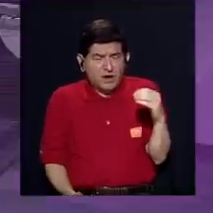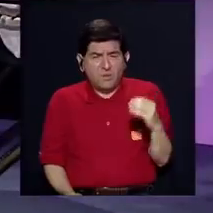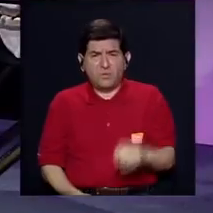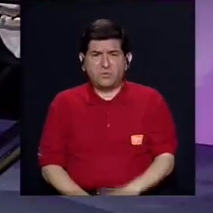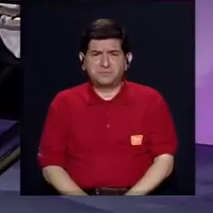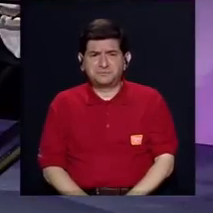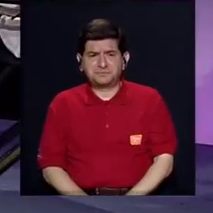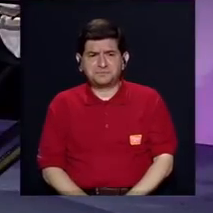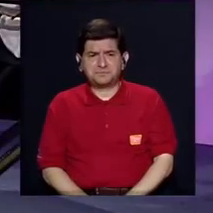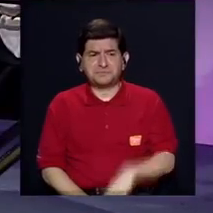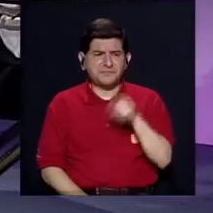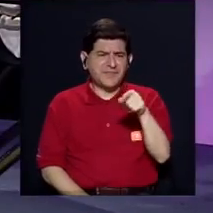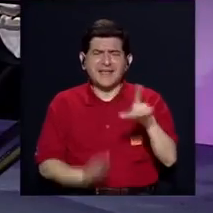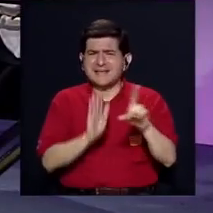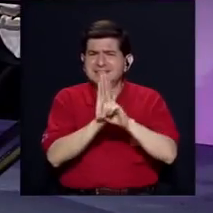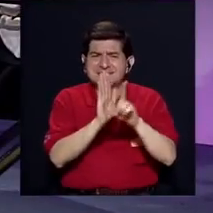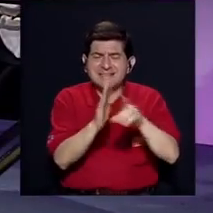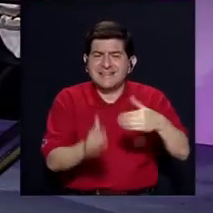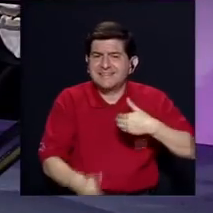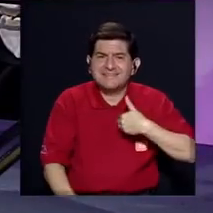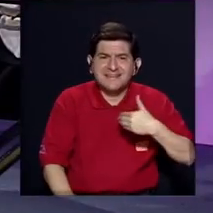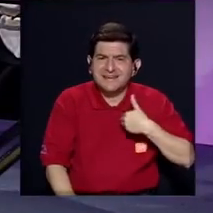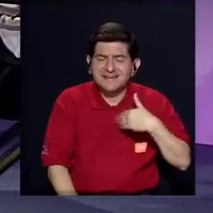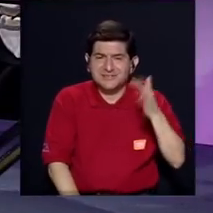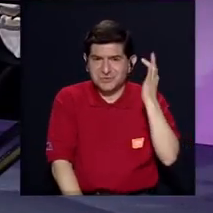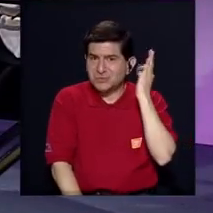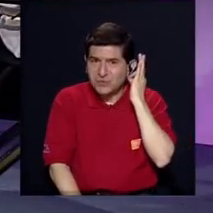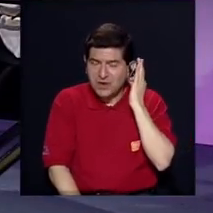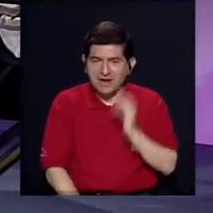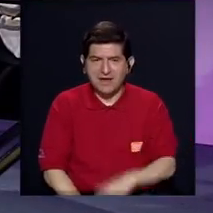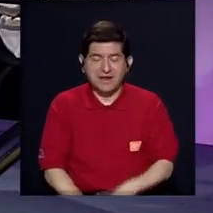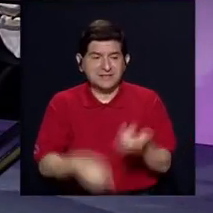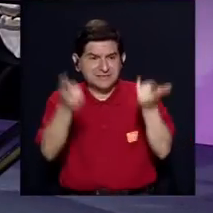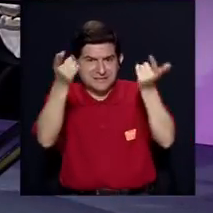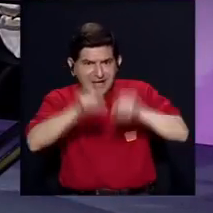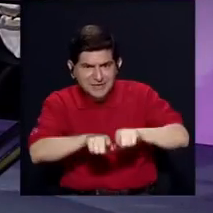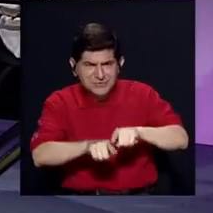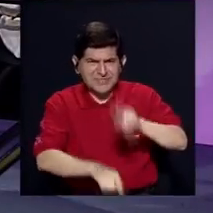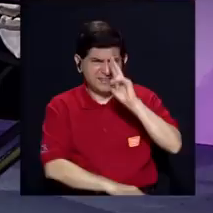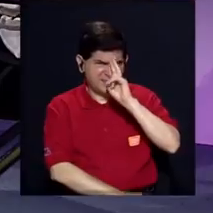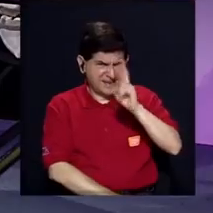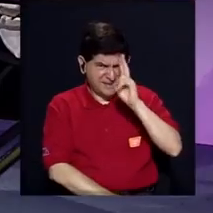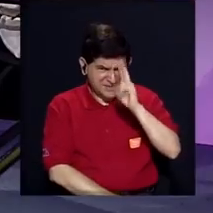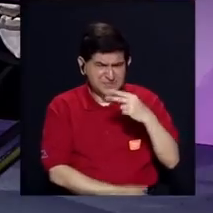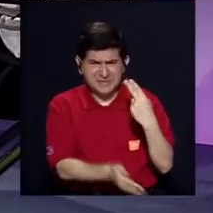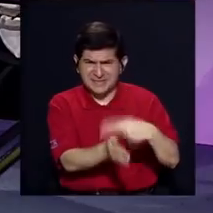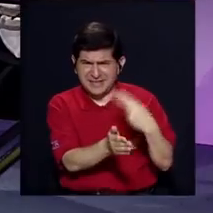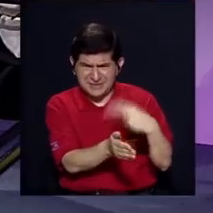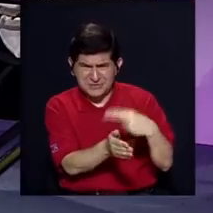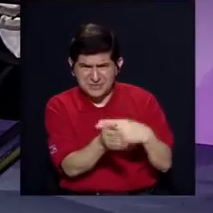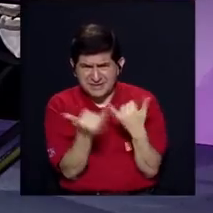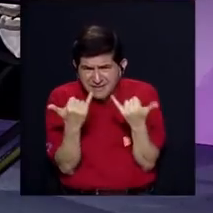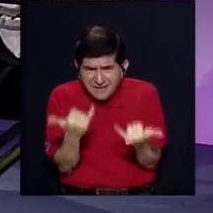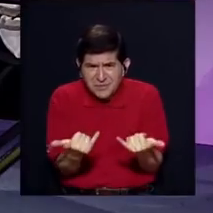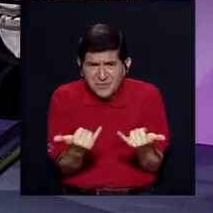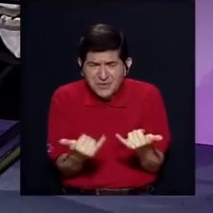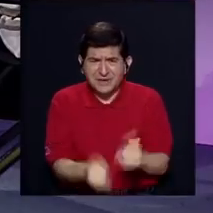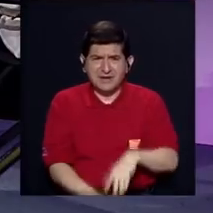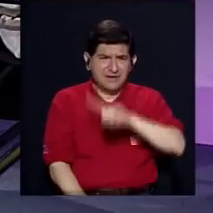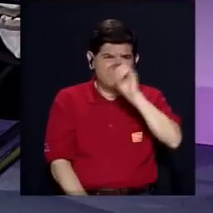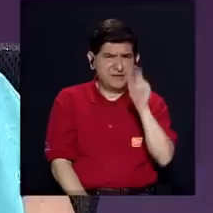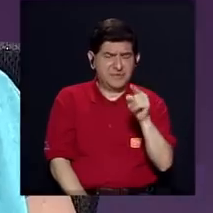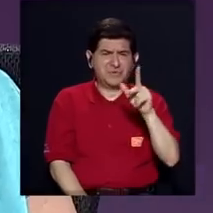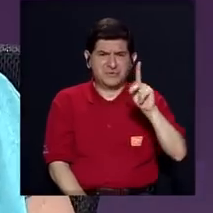este este derecho que tenemos las mujeres cuando eso ocurre se estará respetando en los hospitales en estos momentos que a ti